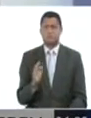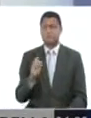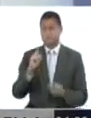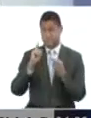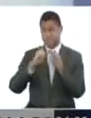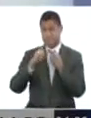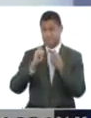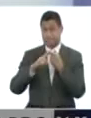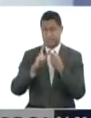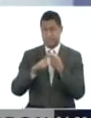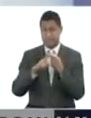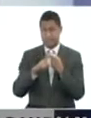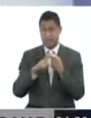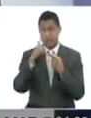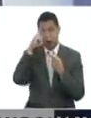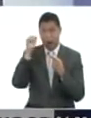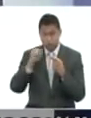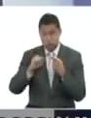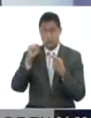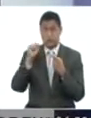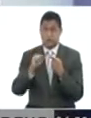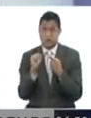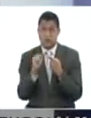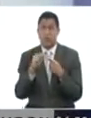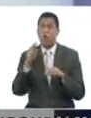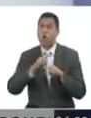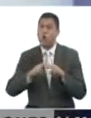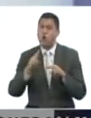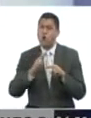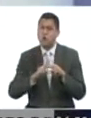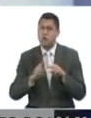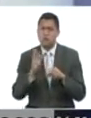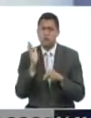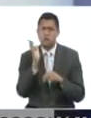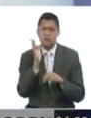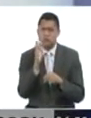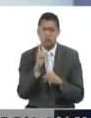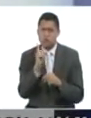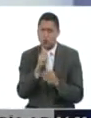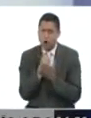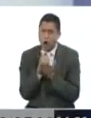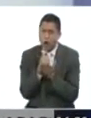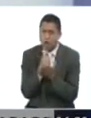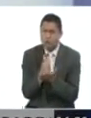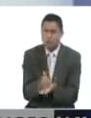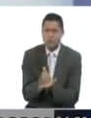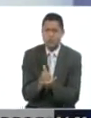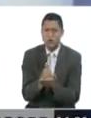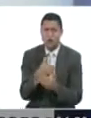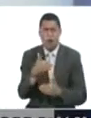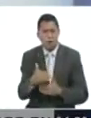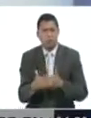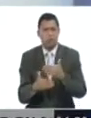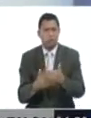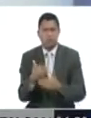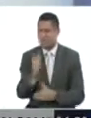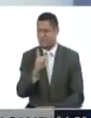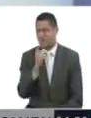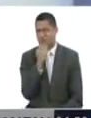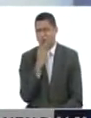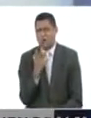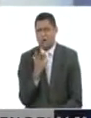en esta condición del autismo, es decir, que un niño que no tiene un abordaje va a tener una evolución no tan